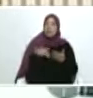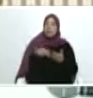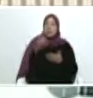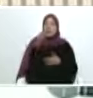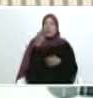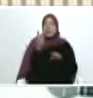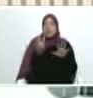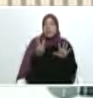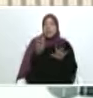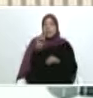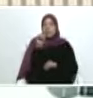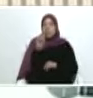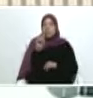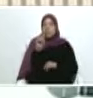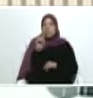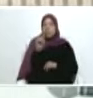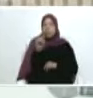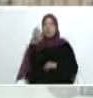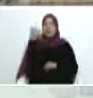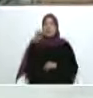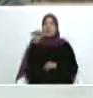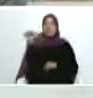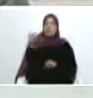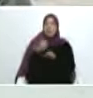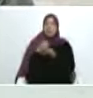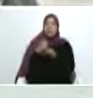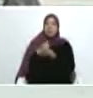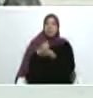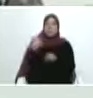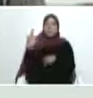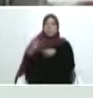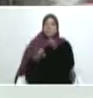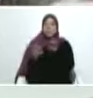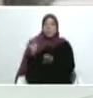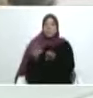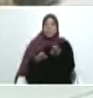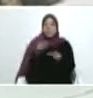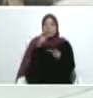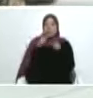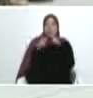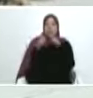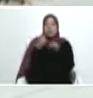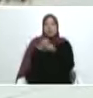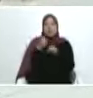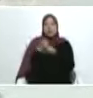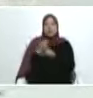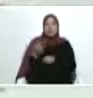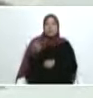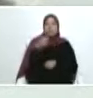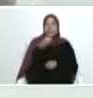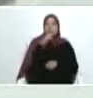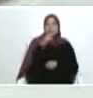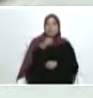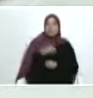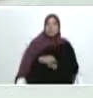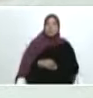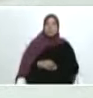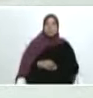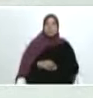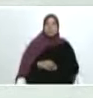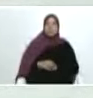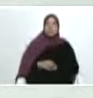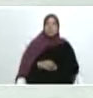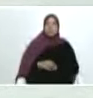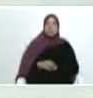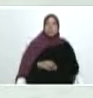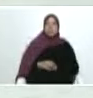7T. Y desde la semana pasada hemos lanzado el método de consulta, debate, acción, para